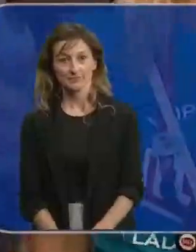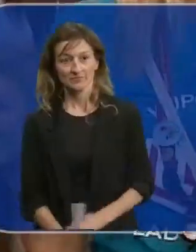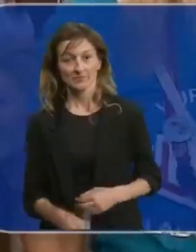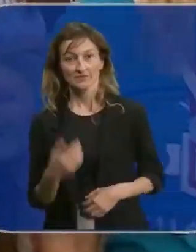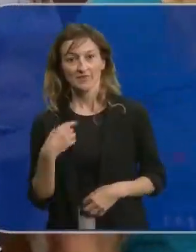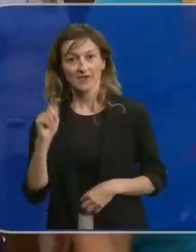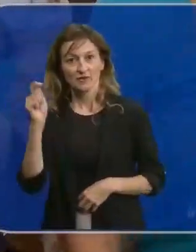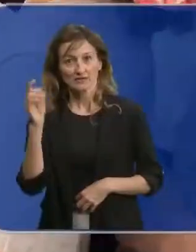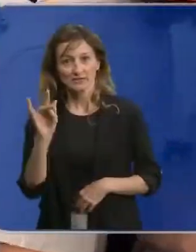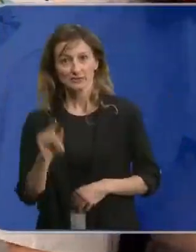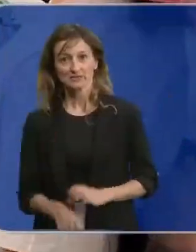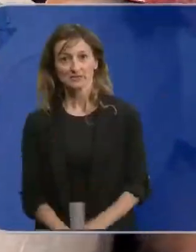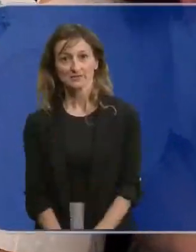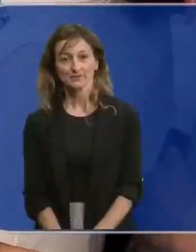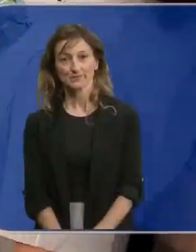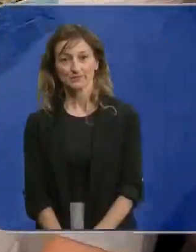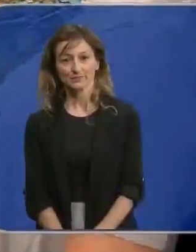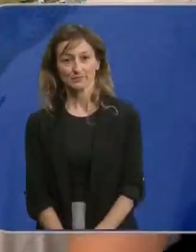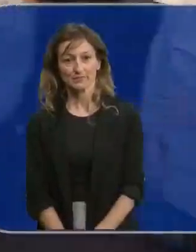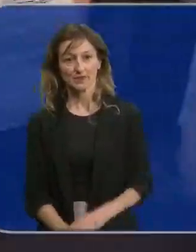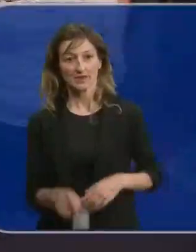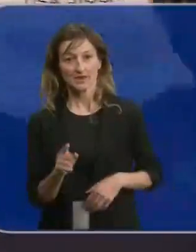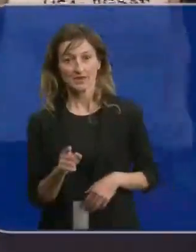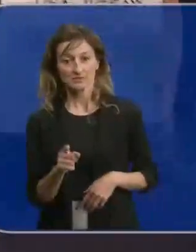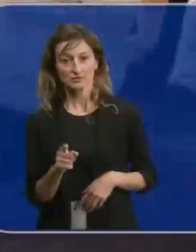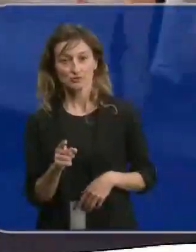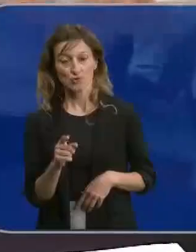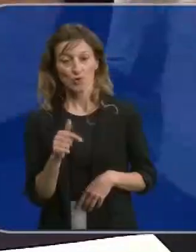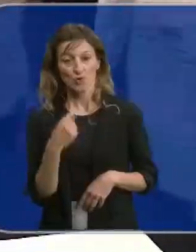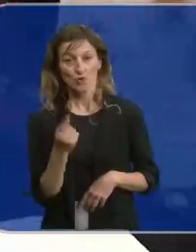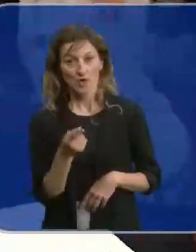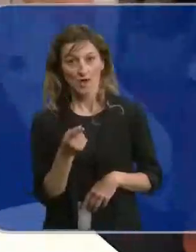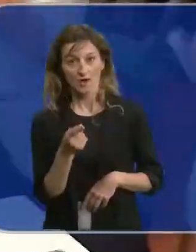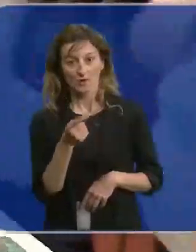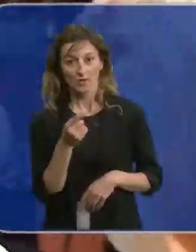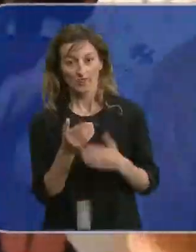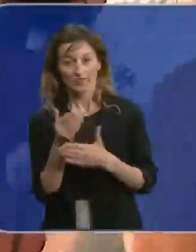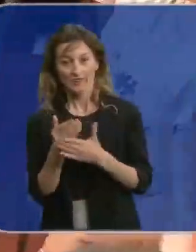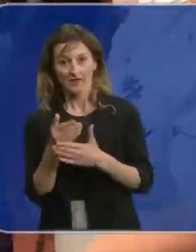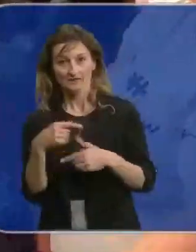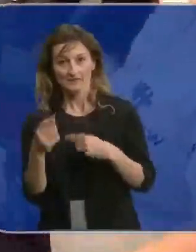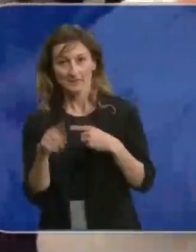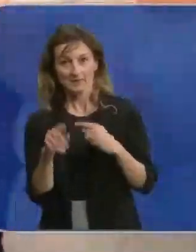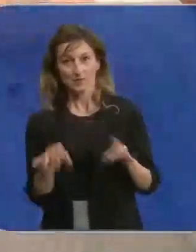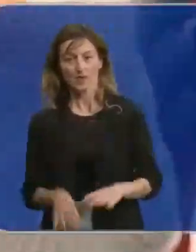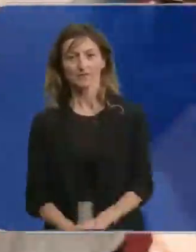hemos conseguido y esto es solo un anticipo de lo que nos espera estos